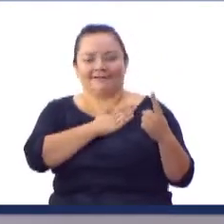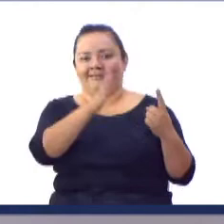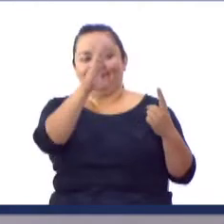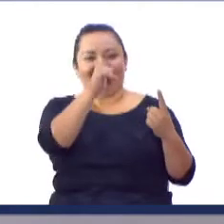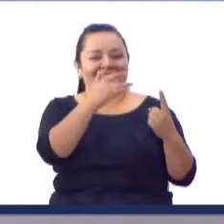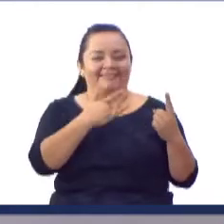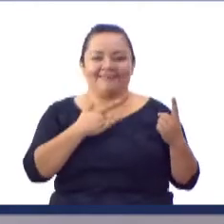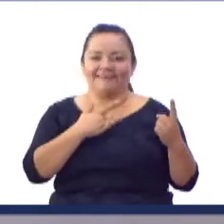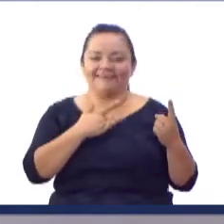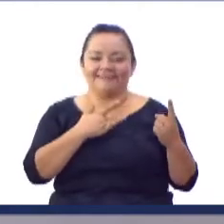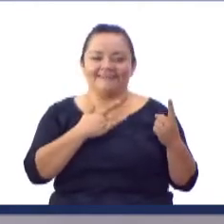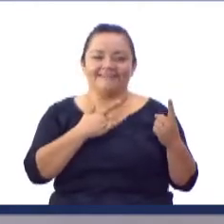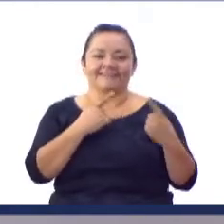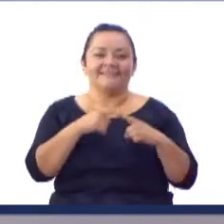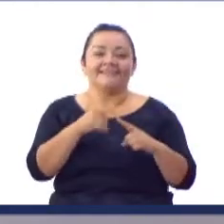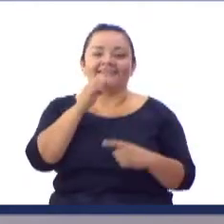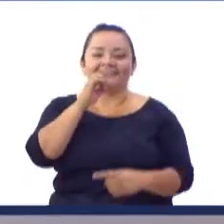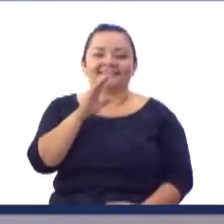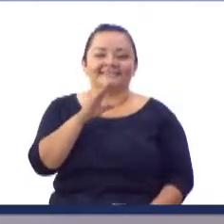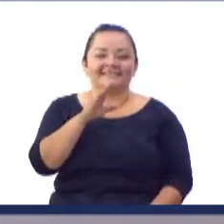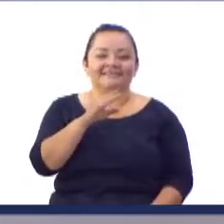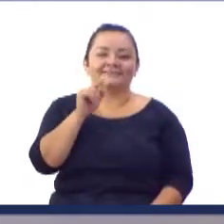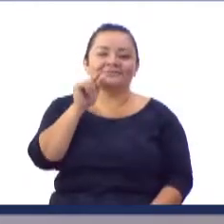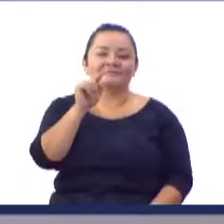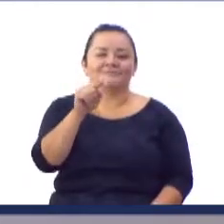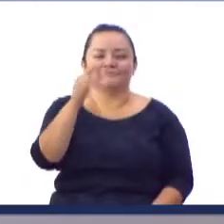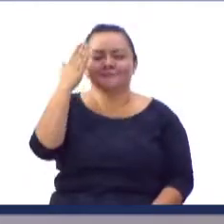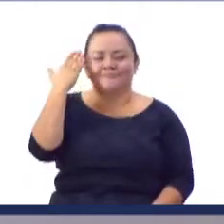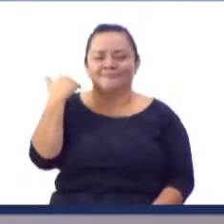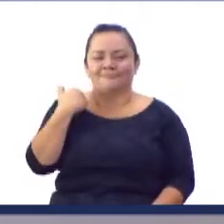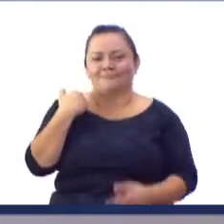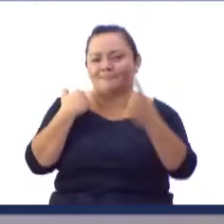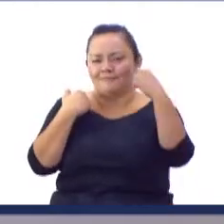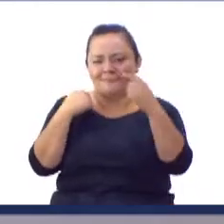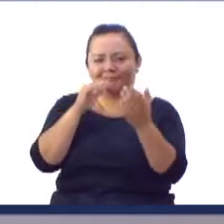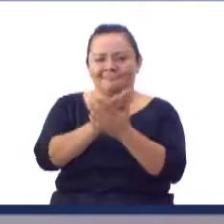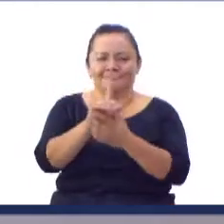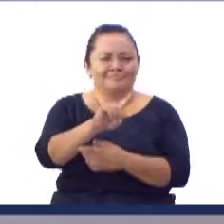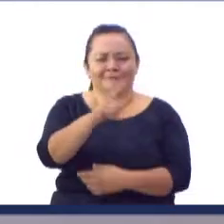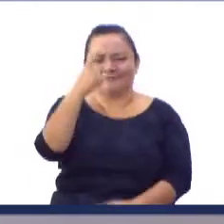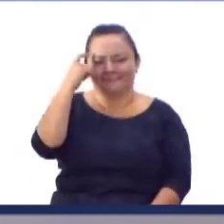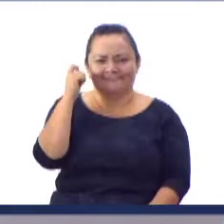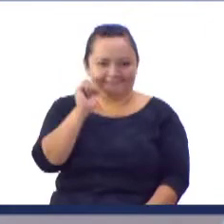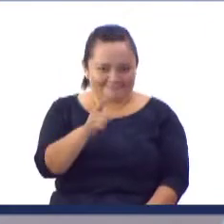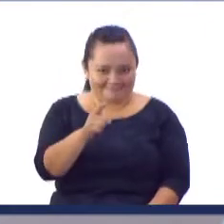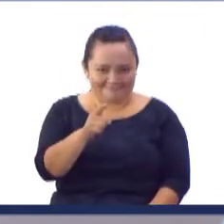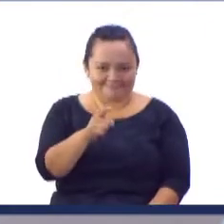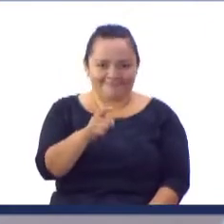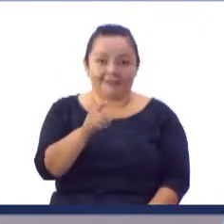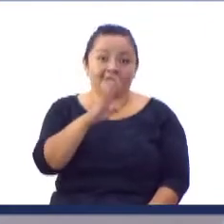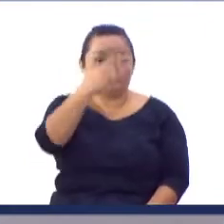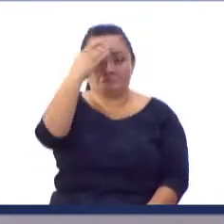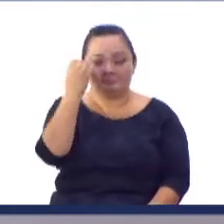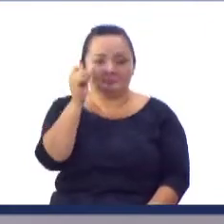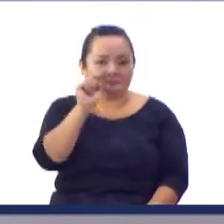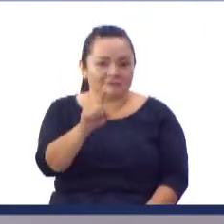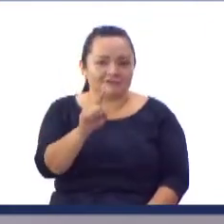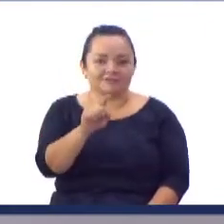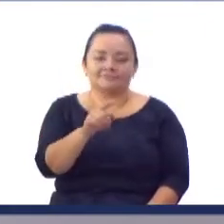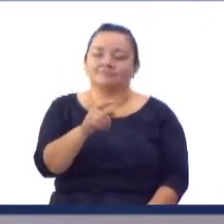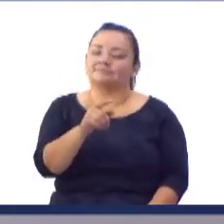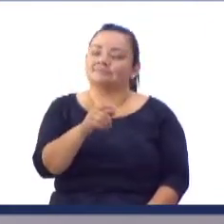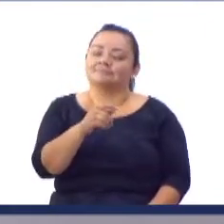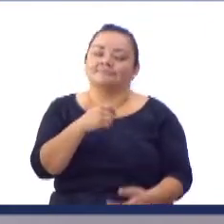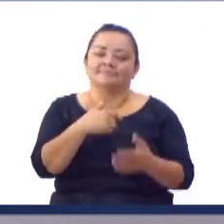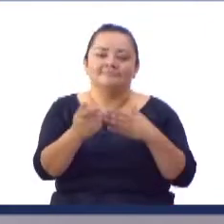qué feo eso mi hermano pero le cuento a alguien aunque su esposa no se acuerde de usted ni sus hijos sé cuándo de usted ni su marido se acuerda de usted